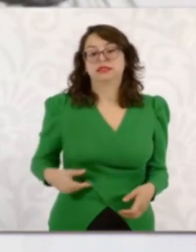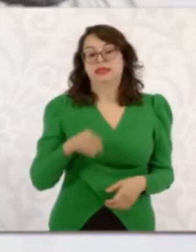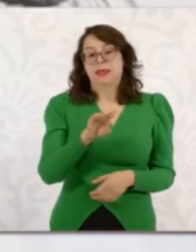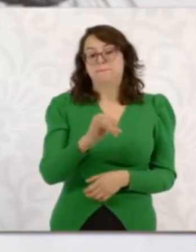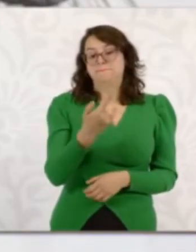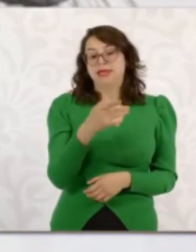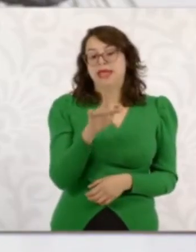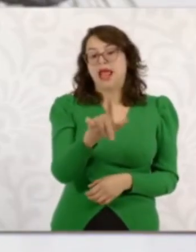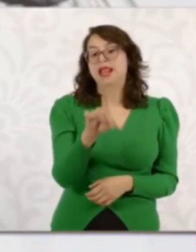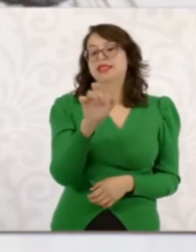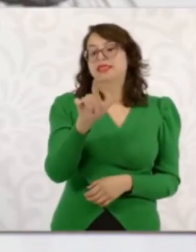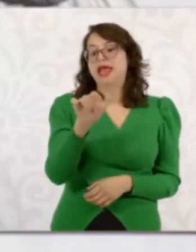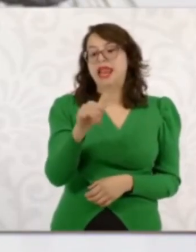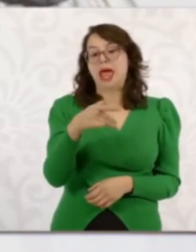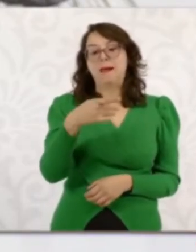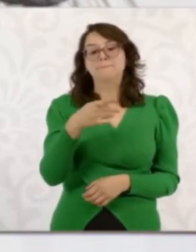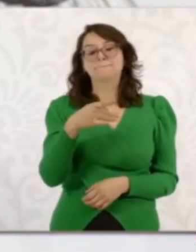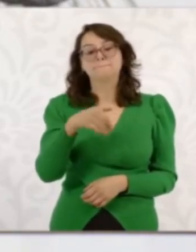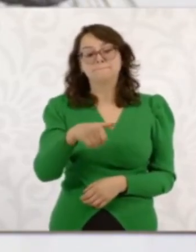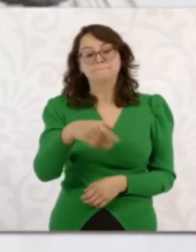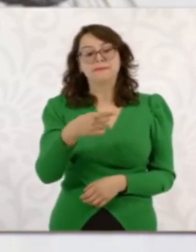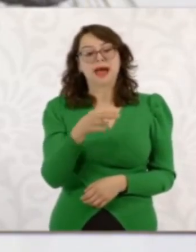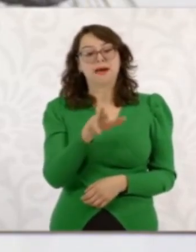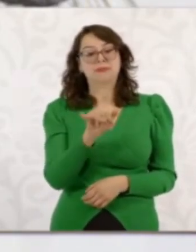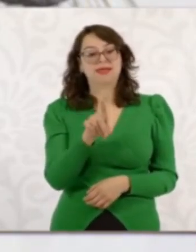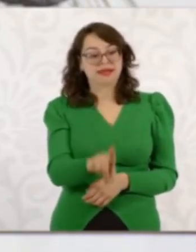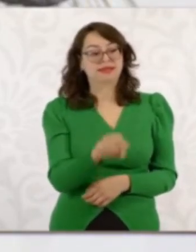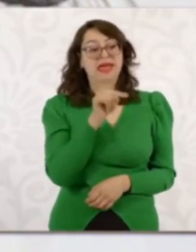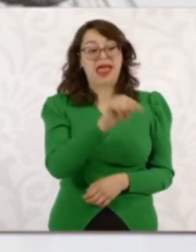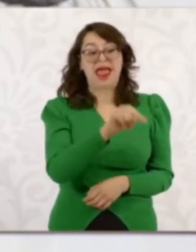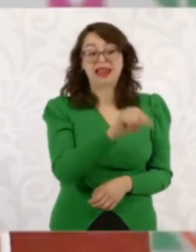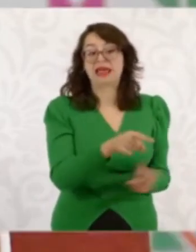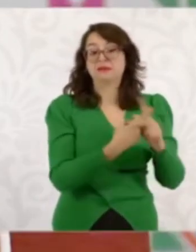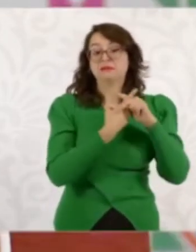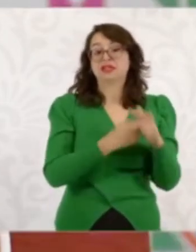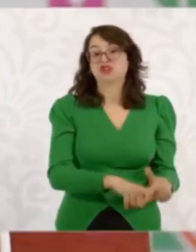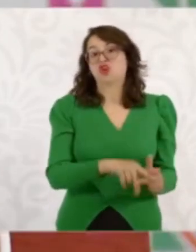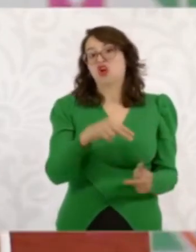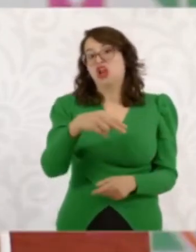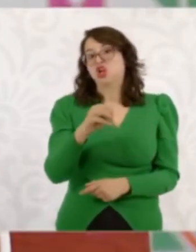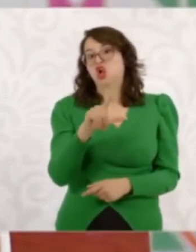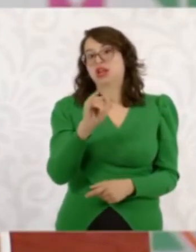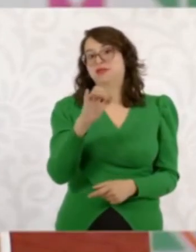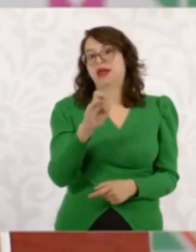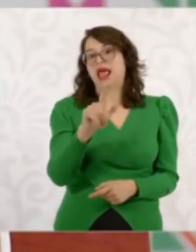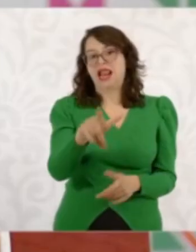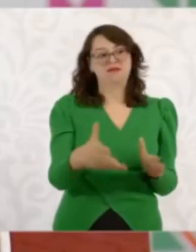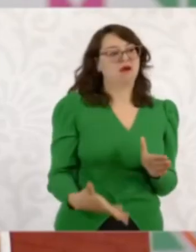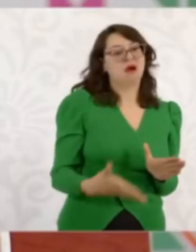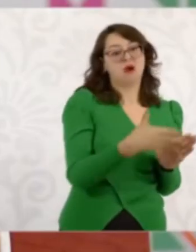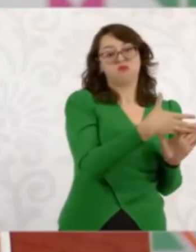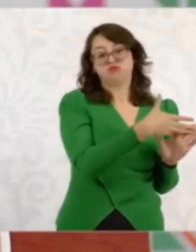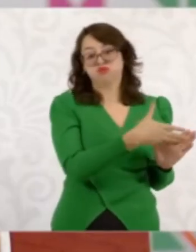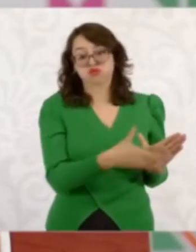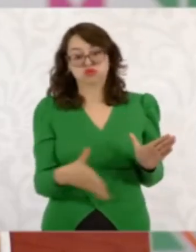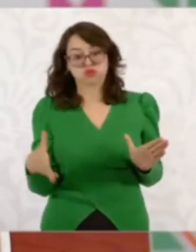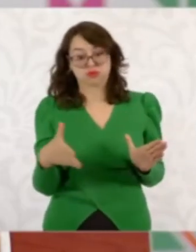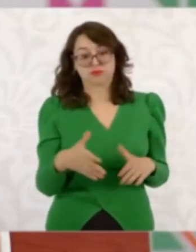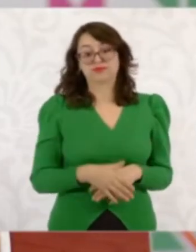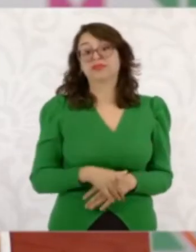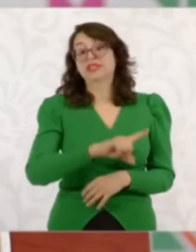Esa elección de 1988 fue fraudulenta, tanto que tuvieron que acabar quemando las